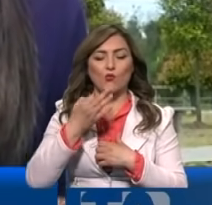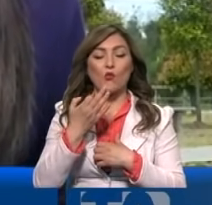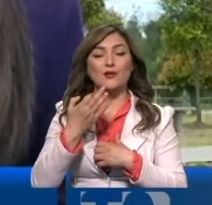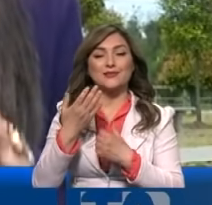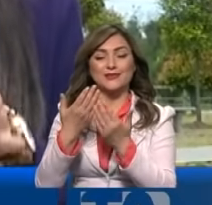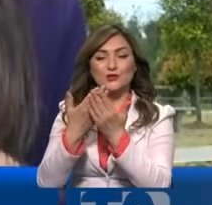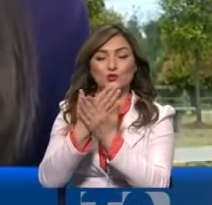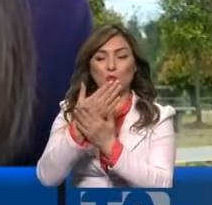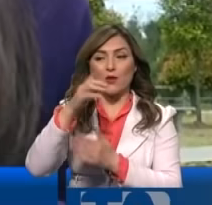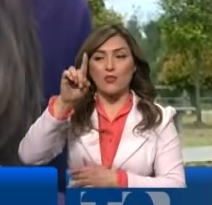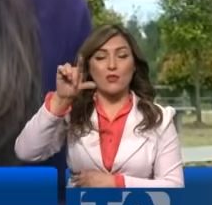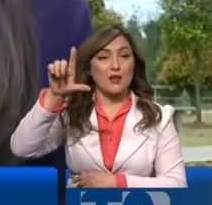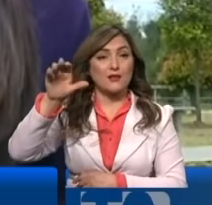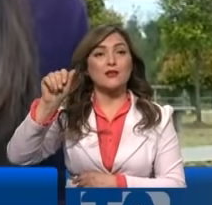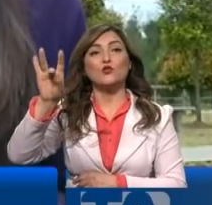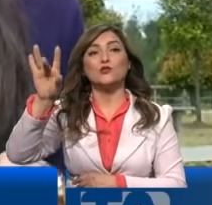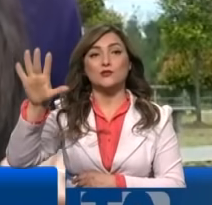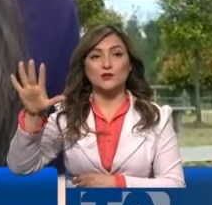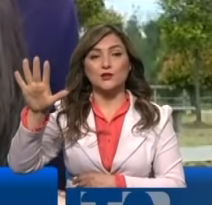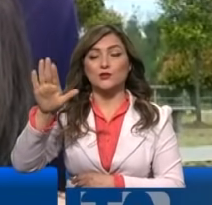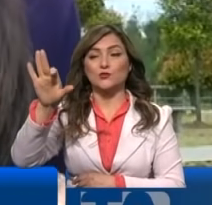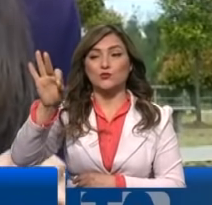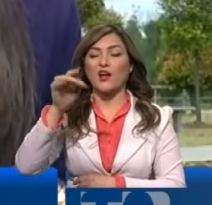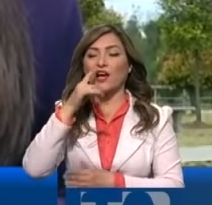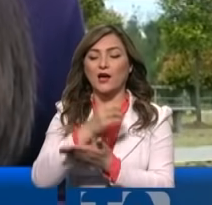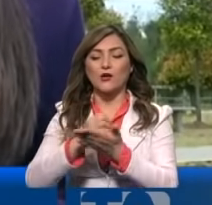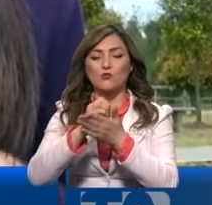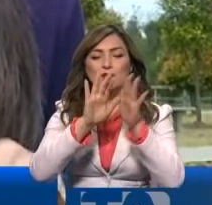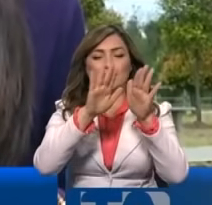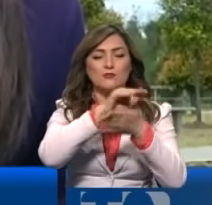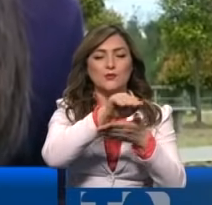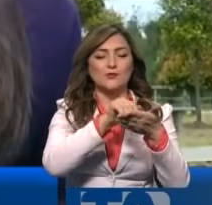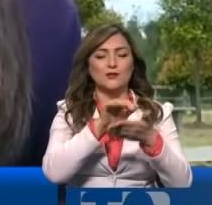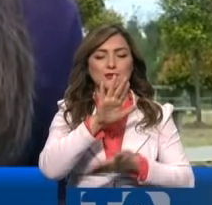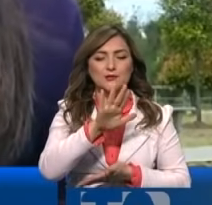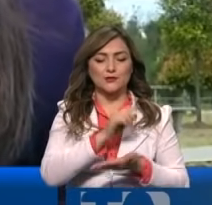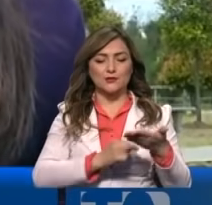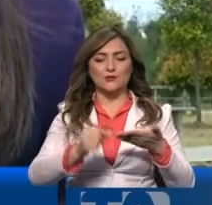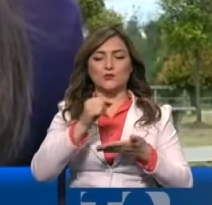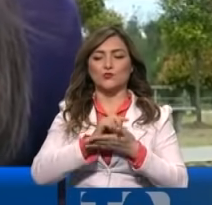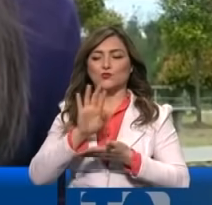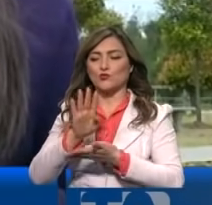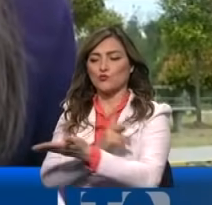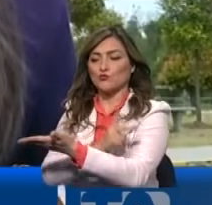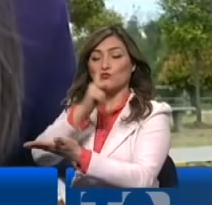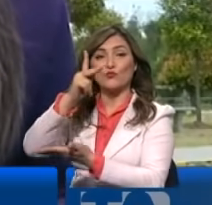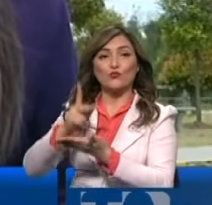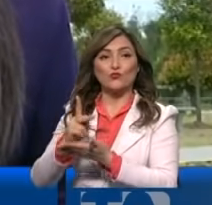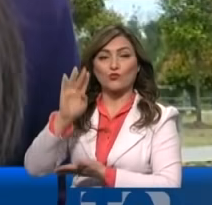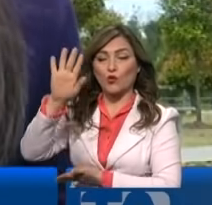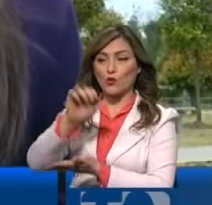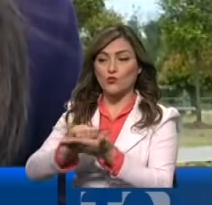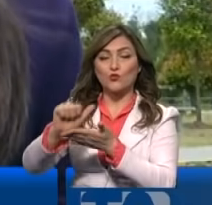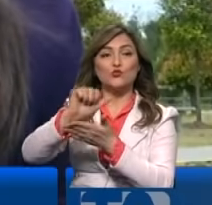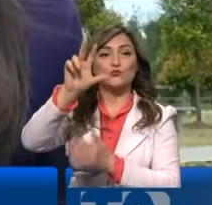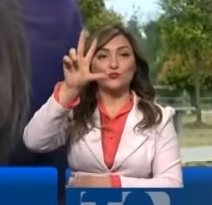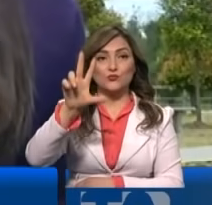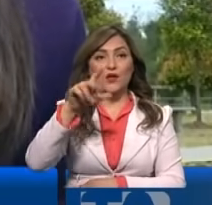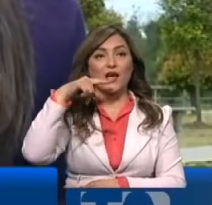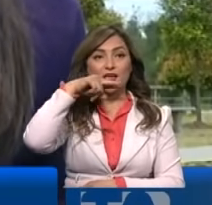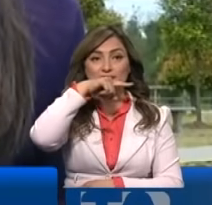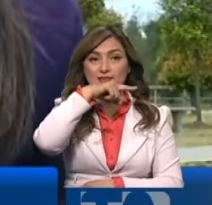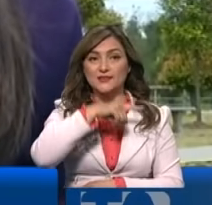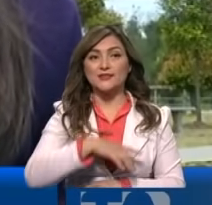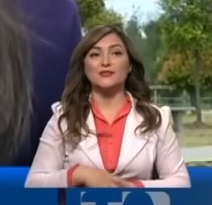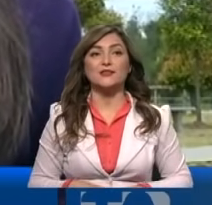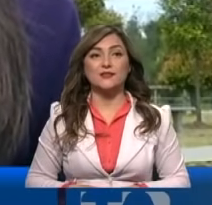el país, 59 en el Oro, 10 en Manabí, 5 en Guayas, 4 en Pichincha, 4 en Azuay y 3 en Cañar.